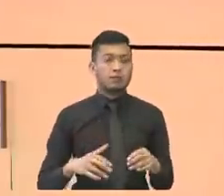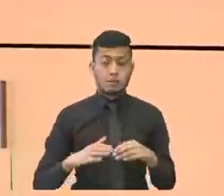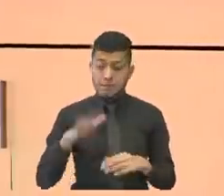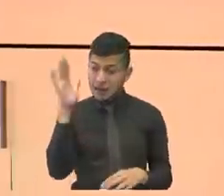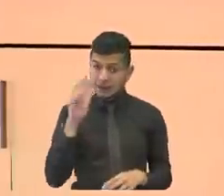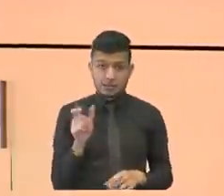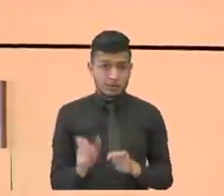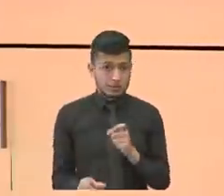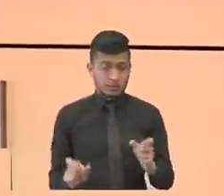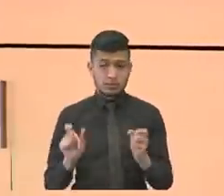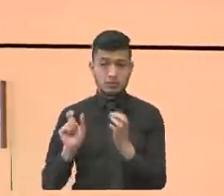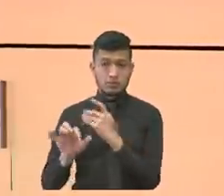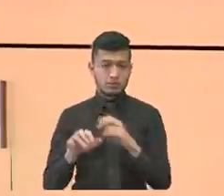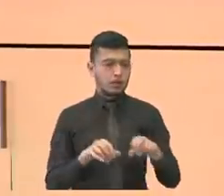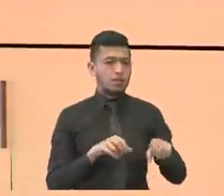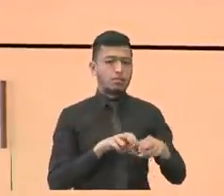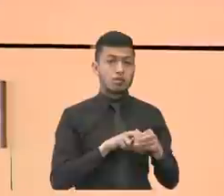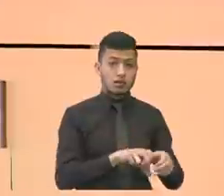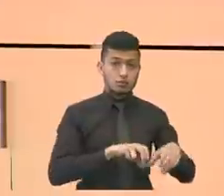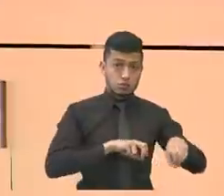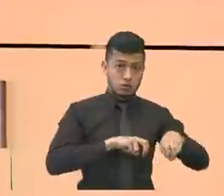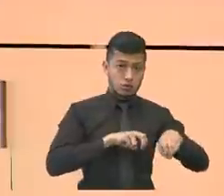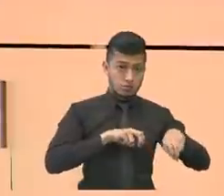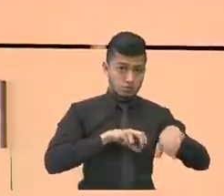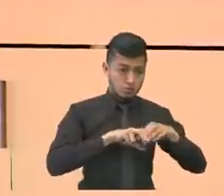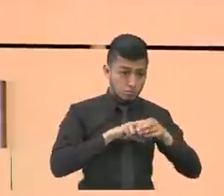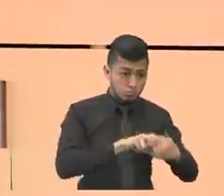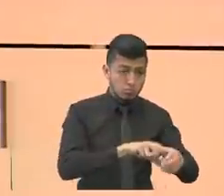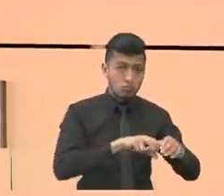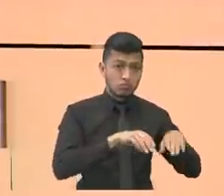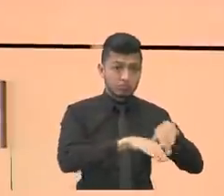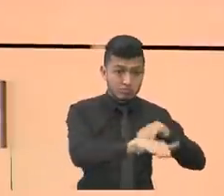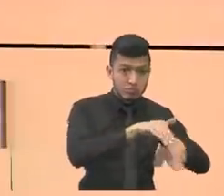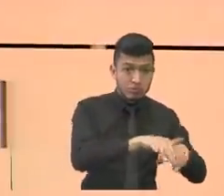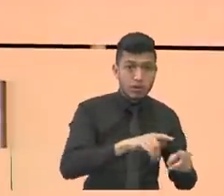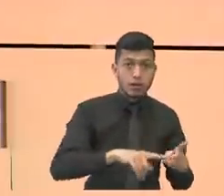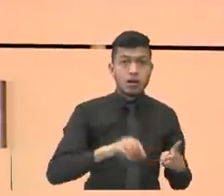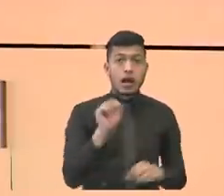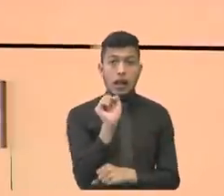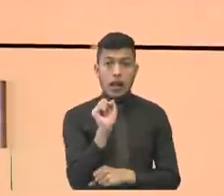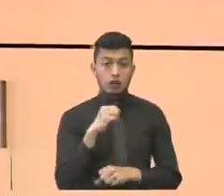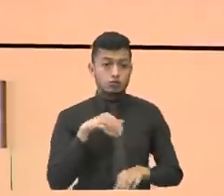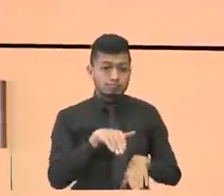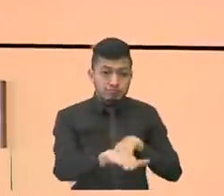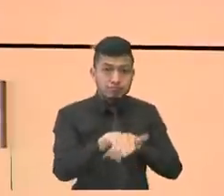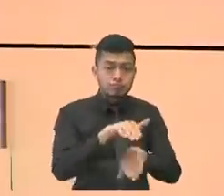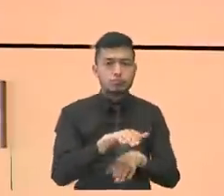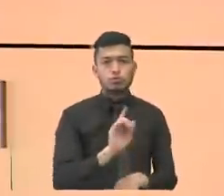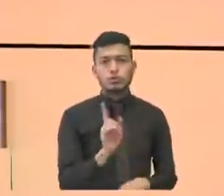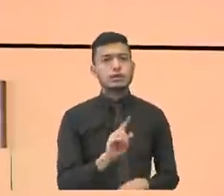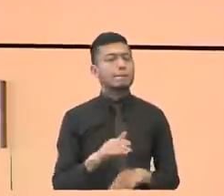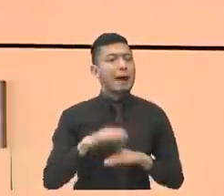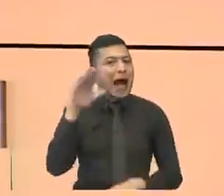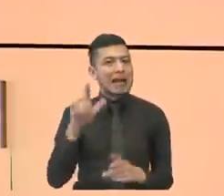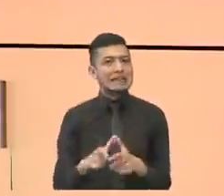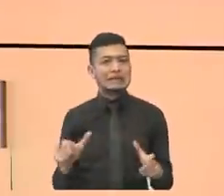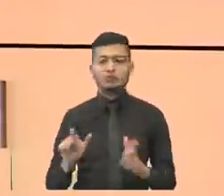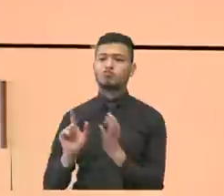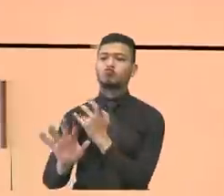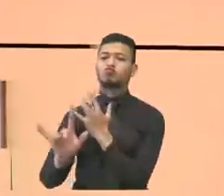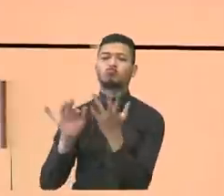es de peatones, no es de transporte público, no es de transporte privado, no es de carros, es de peatones. Ese es el mayor número de viajes sobre